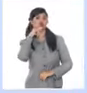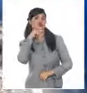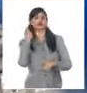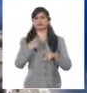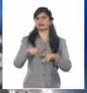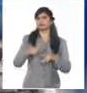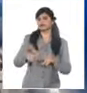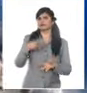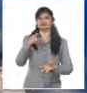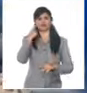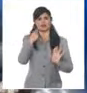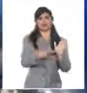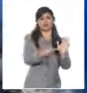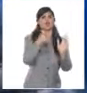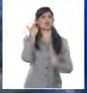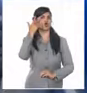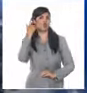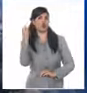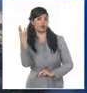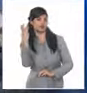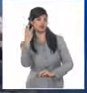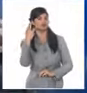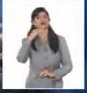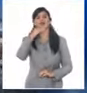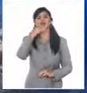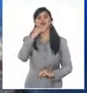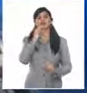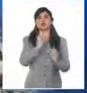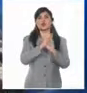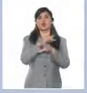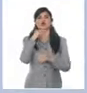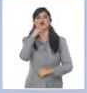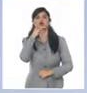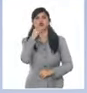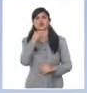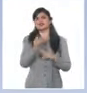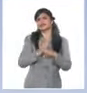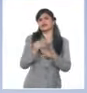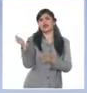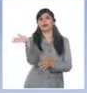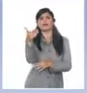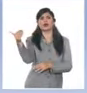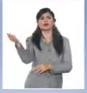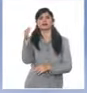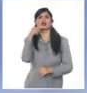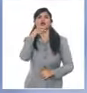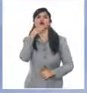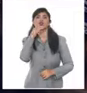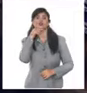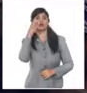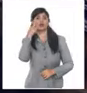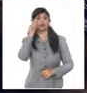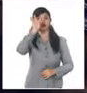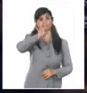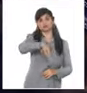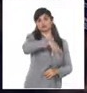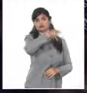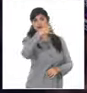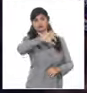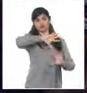colores azul blanco y rojo de la bandera de Rusia tiñeron el cielo originando un espectáculo impresionante